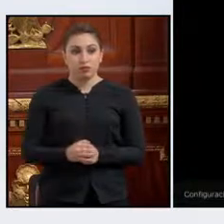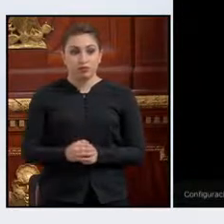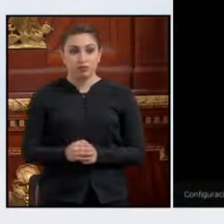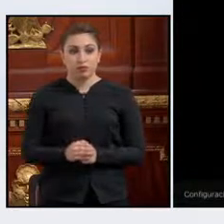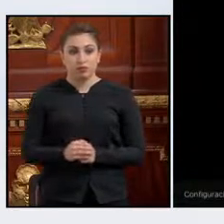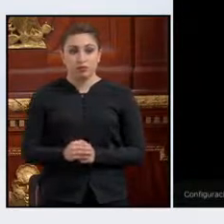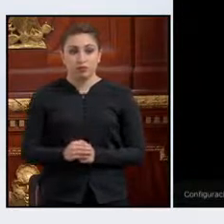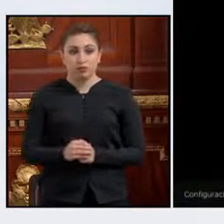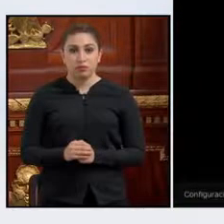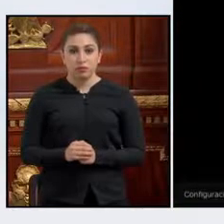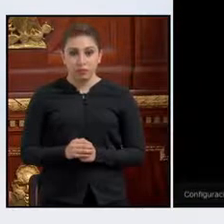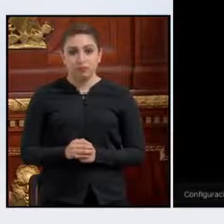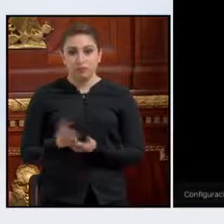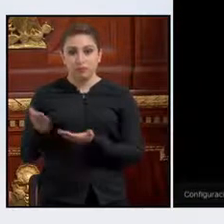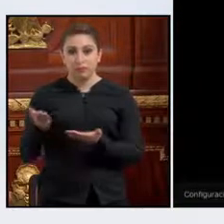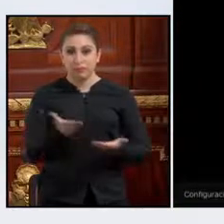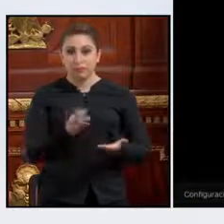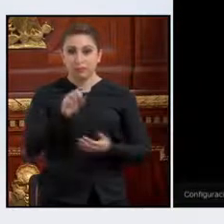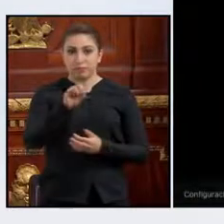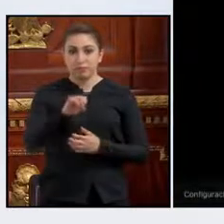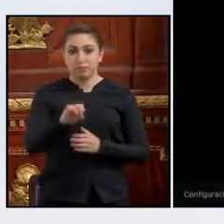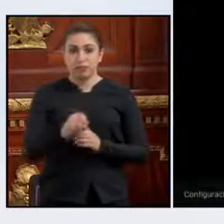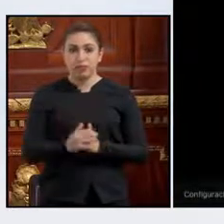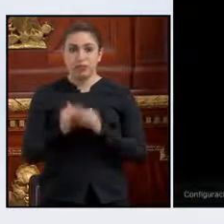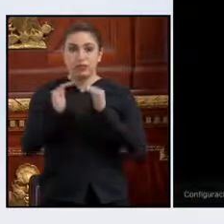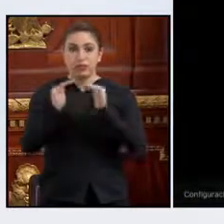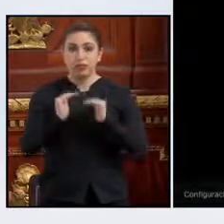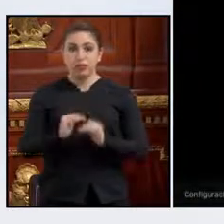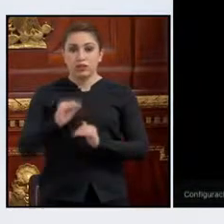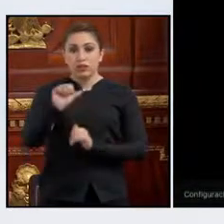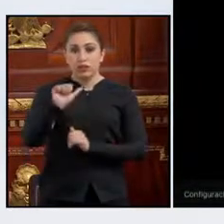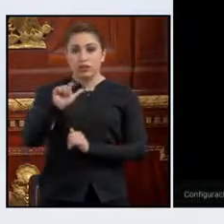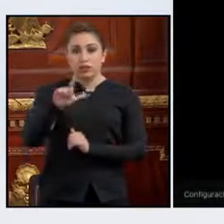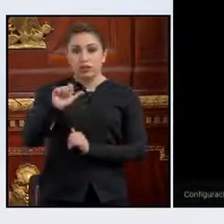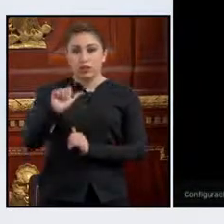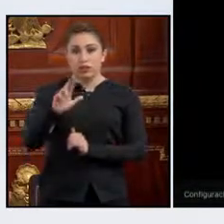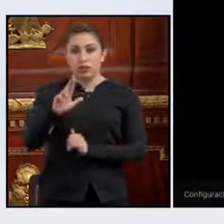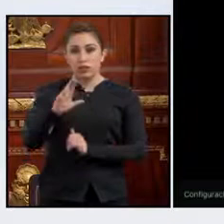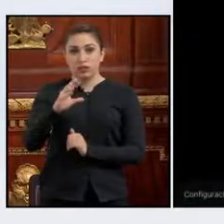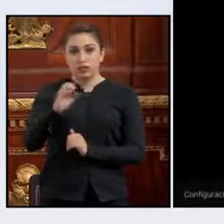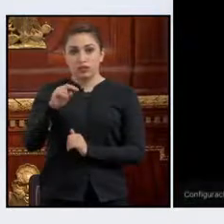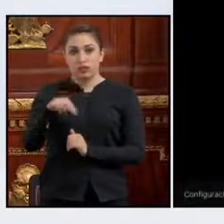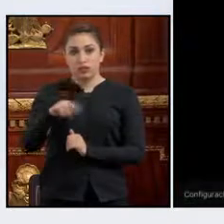Aquí estoy, Aguilar Solache. Alarcón Jiménez Ernesto.